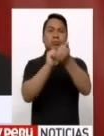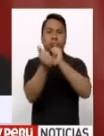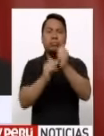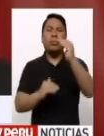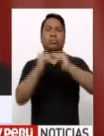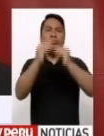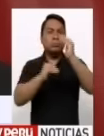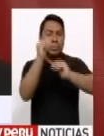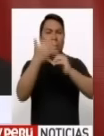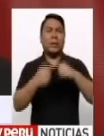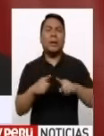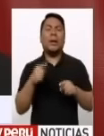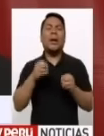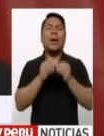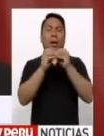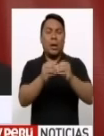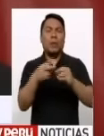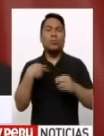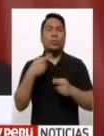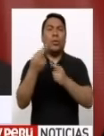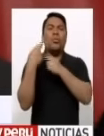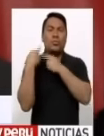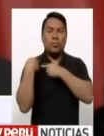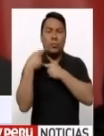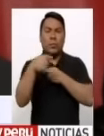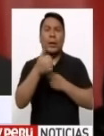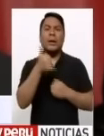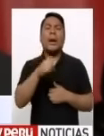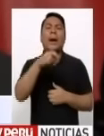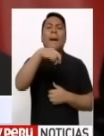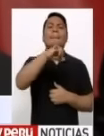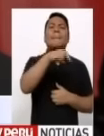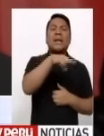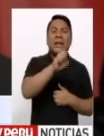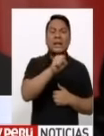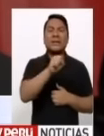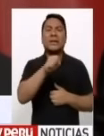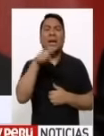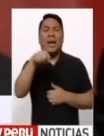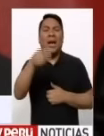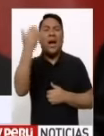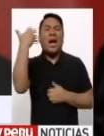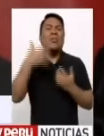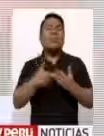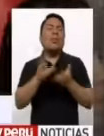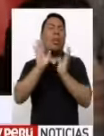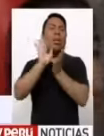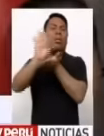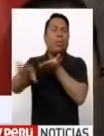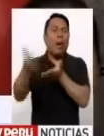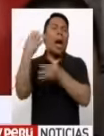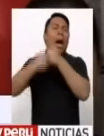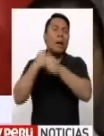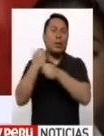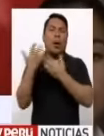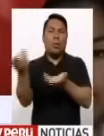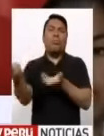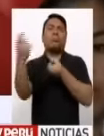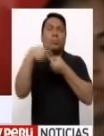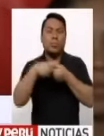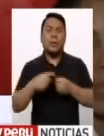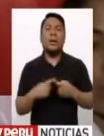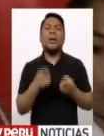importante darle un rol preponderante a las MIPES y a las PYMES que han sido abandonadas durante muchos años. La colocación de